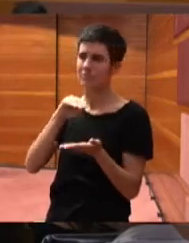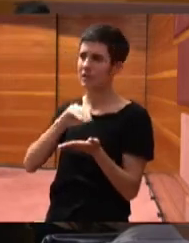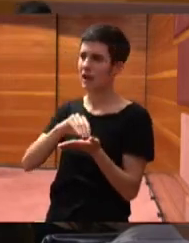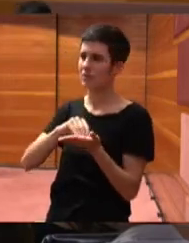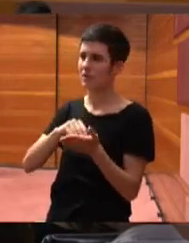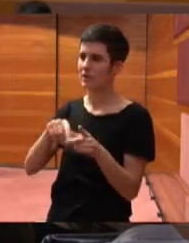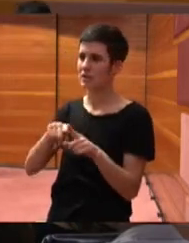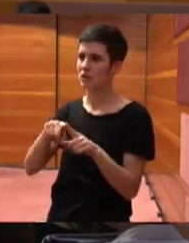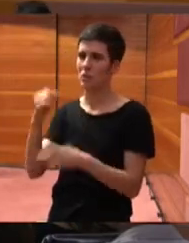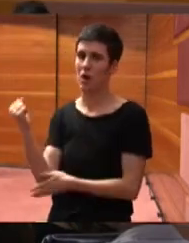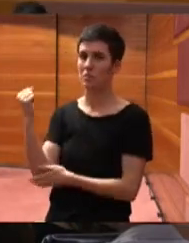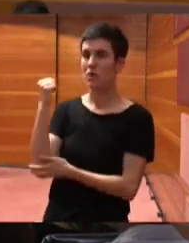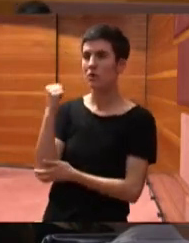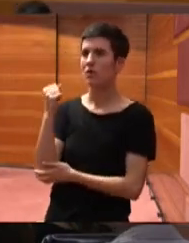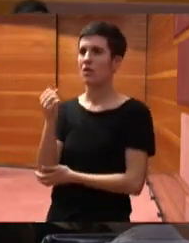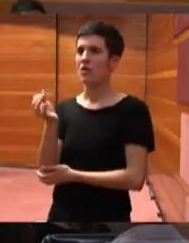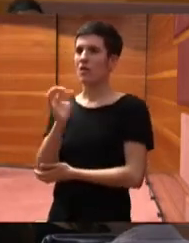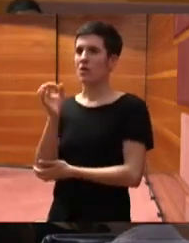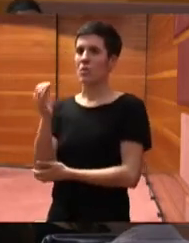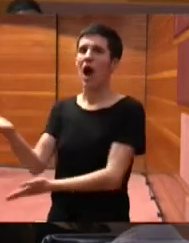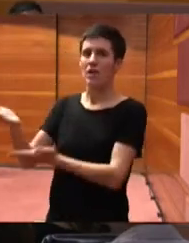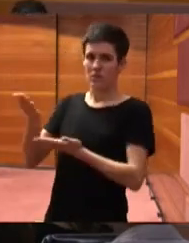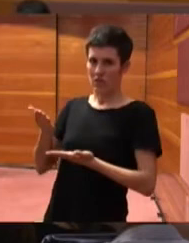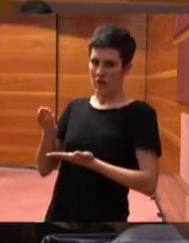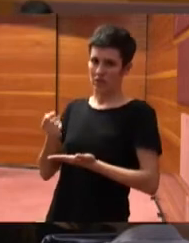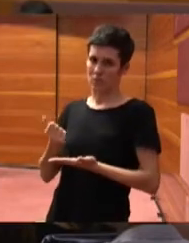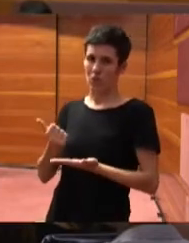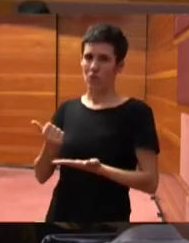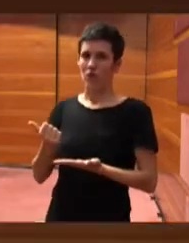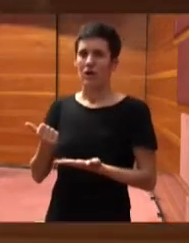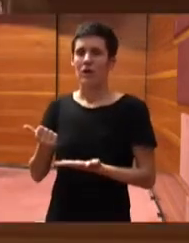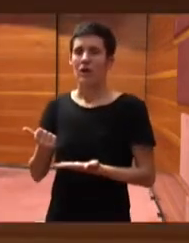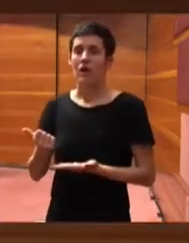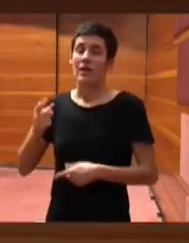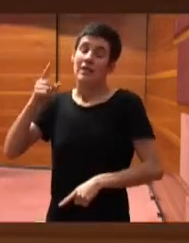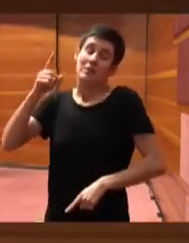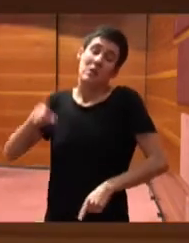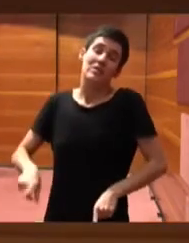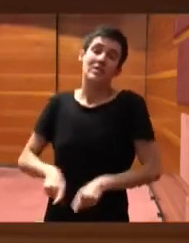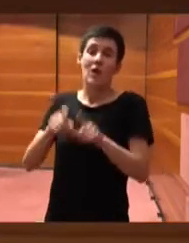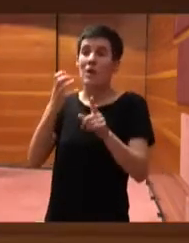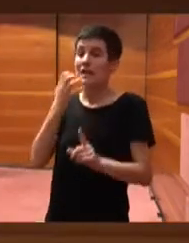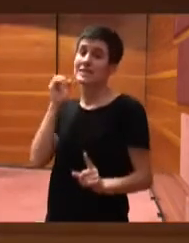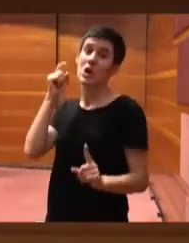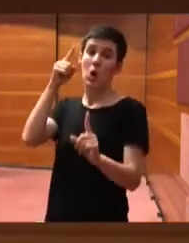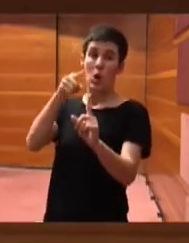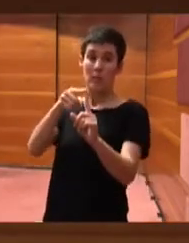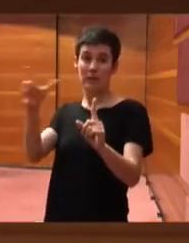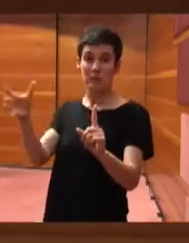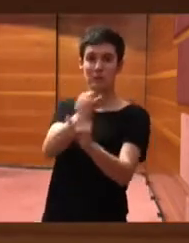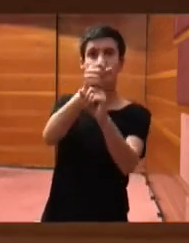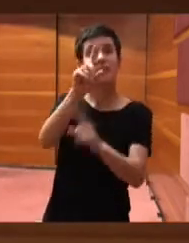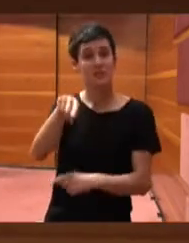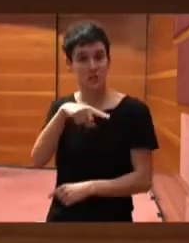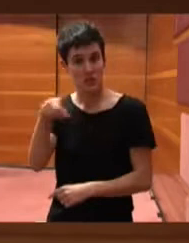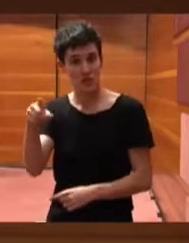de colchón o incluso de que te tiran al abismo, ¿no? Independientemente de que alcances los objetivos o no los alcances. Por lo tanto, a veces